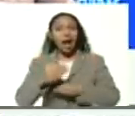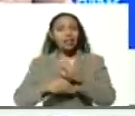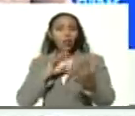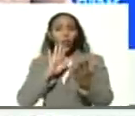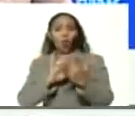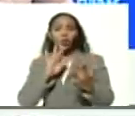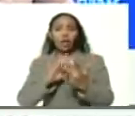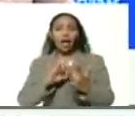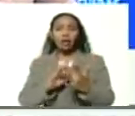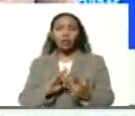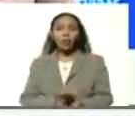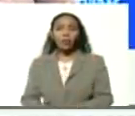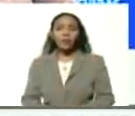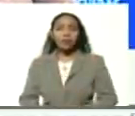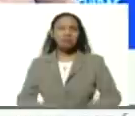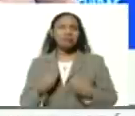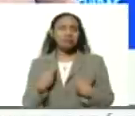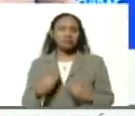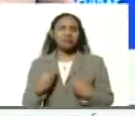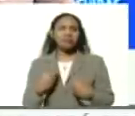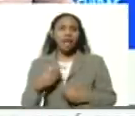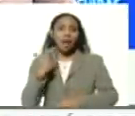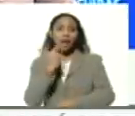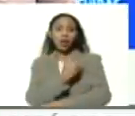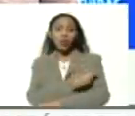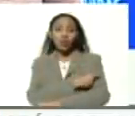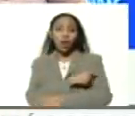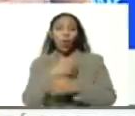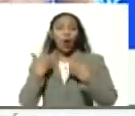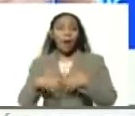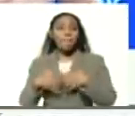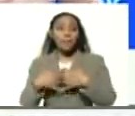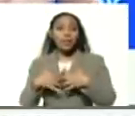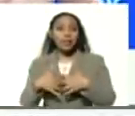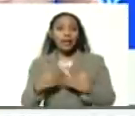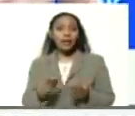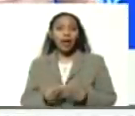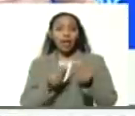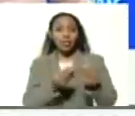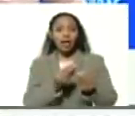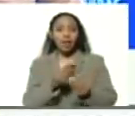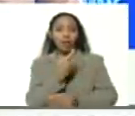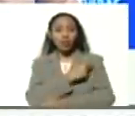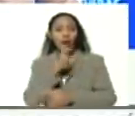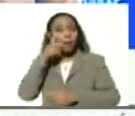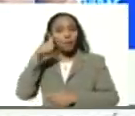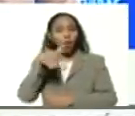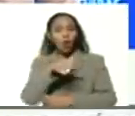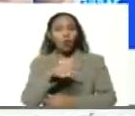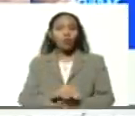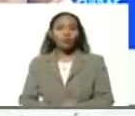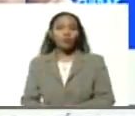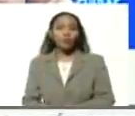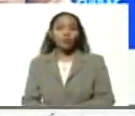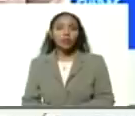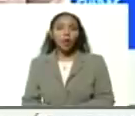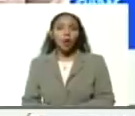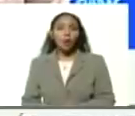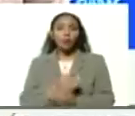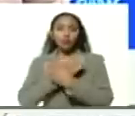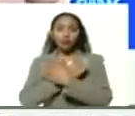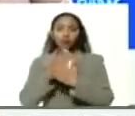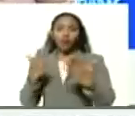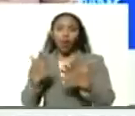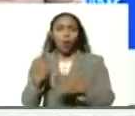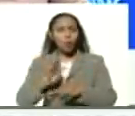contactos para las vacunas con empresas que van a suministrar vacunas a nuestro pueblo por el beneficio y